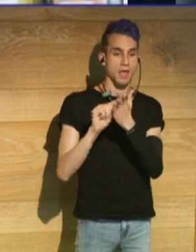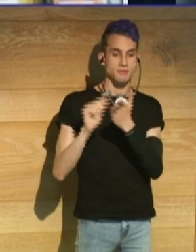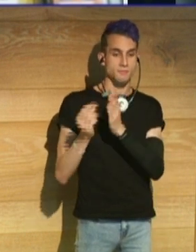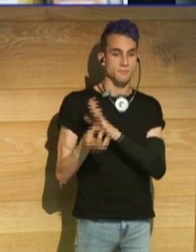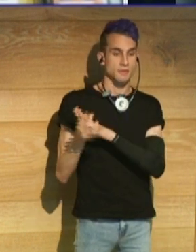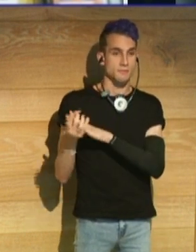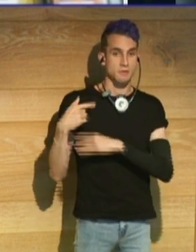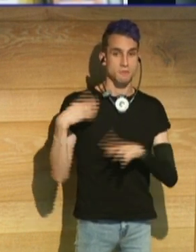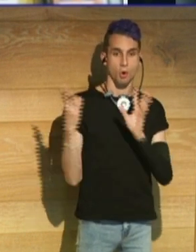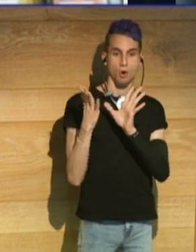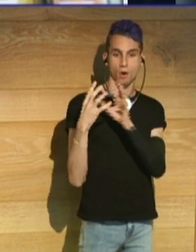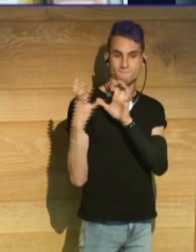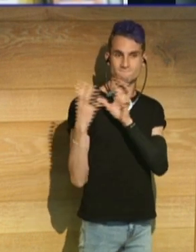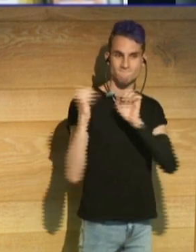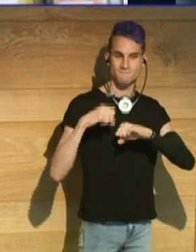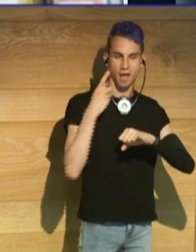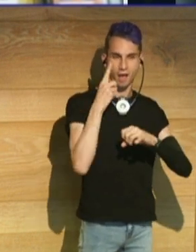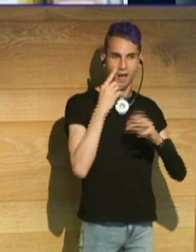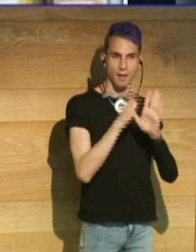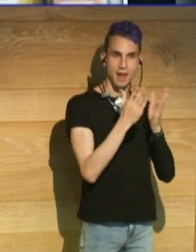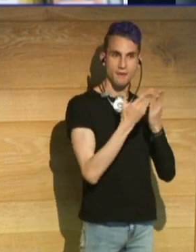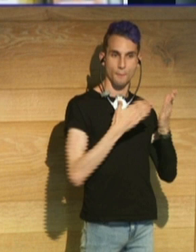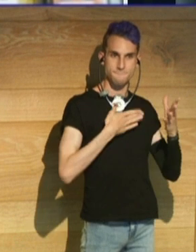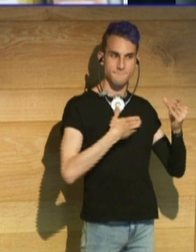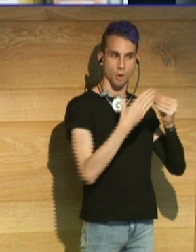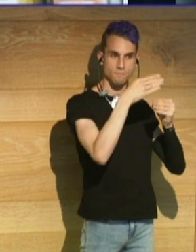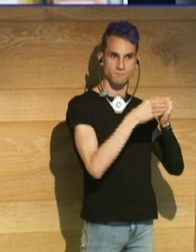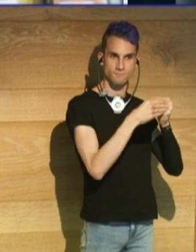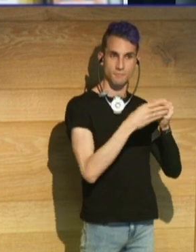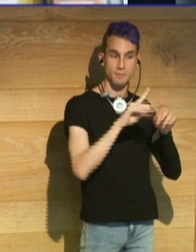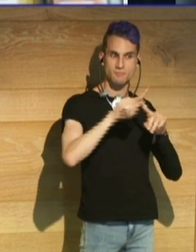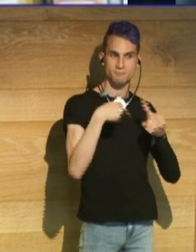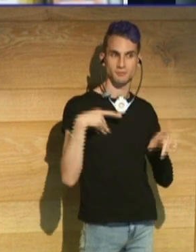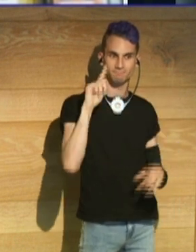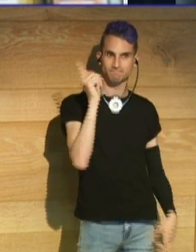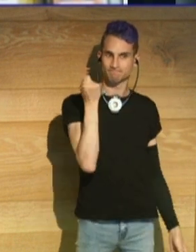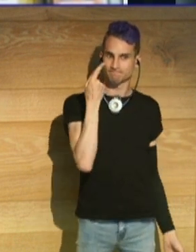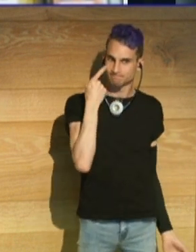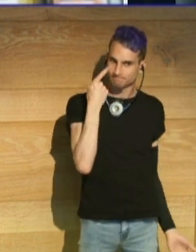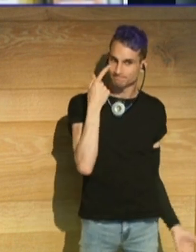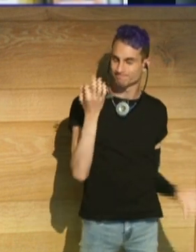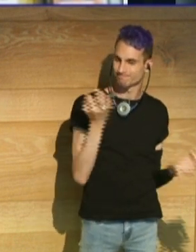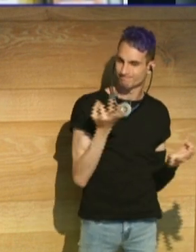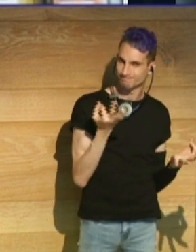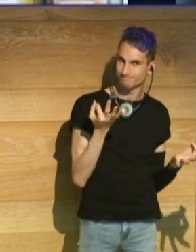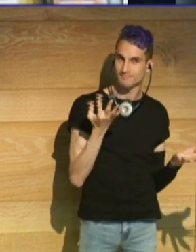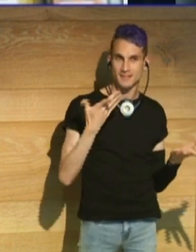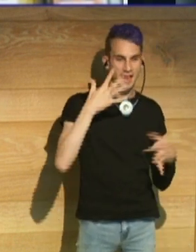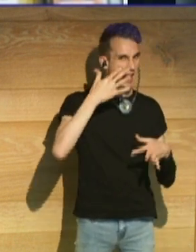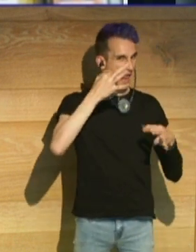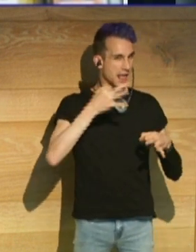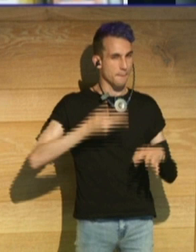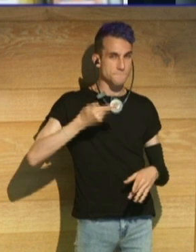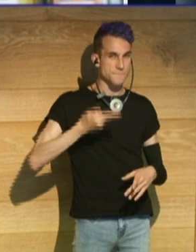seductora, pero al final me di cuenta de que al fin y al cabo lo que sí cuenta es lo que está dentro